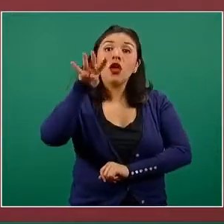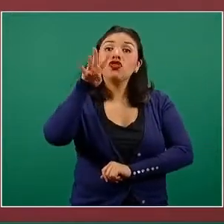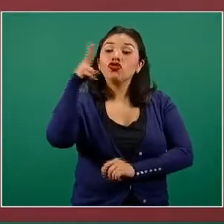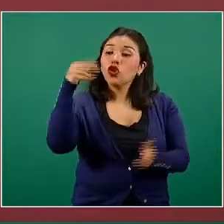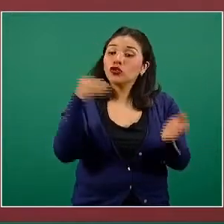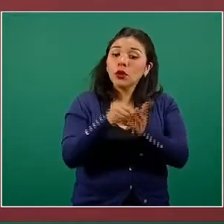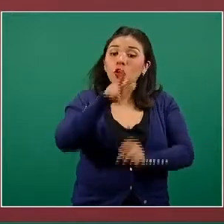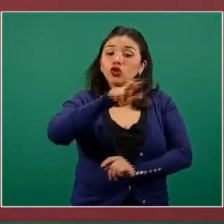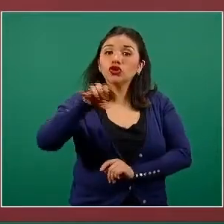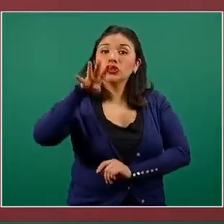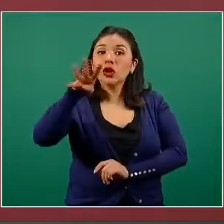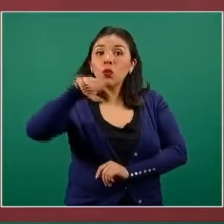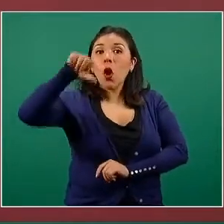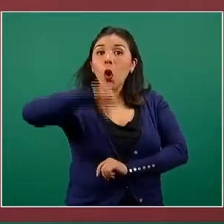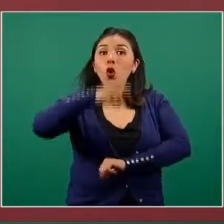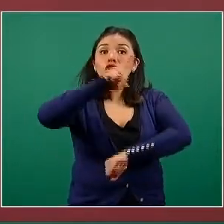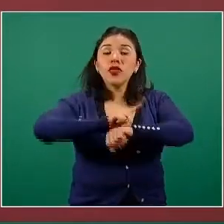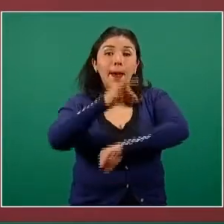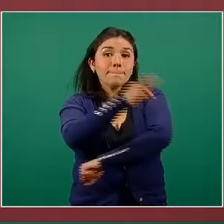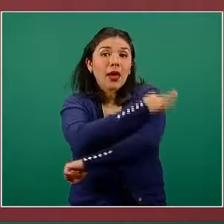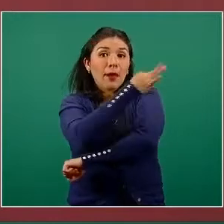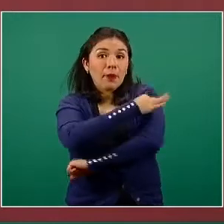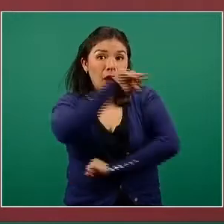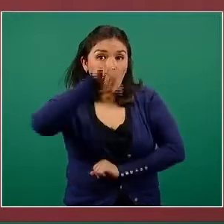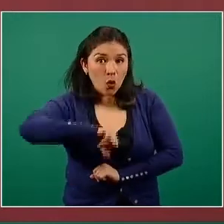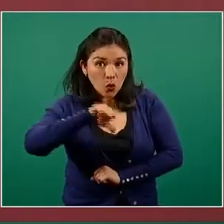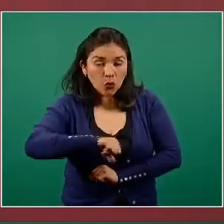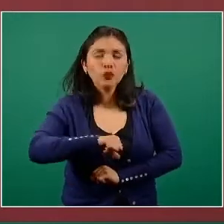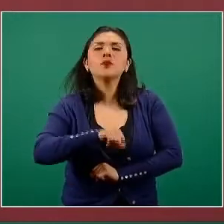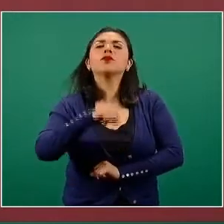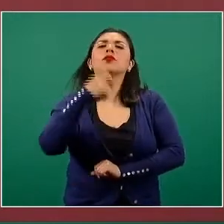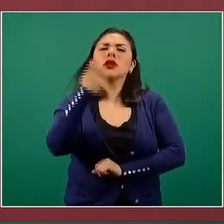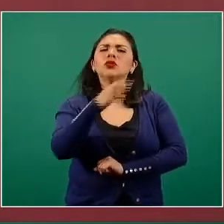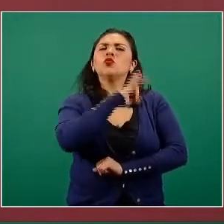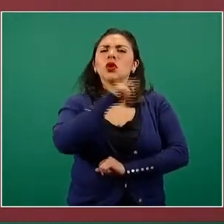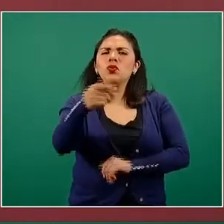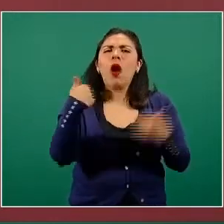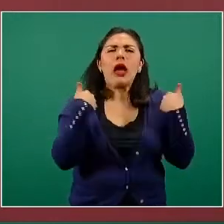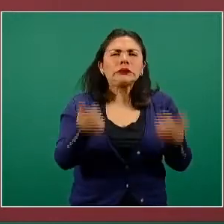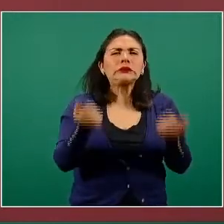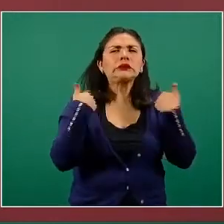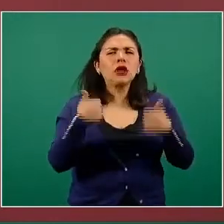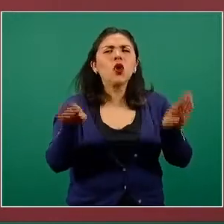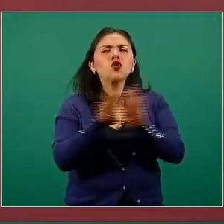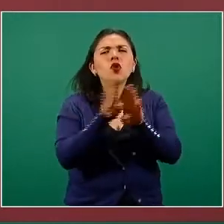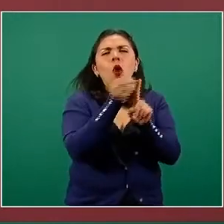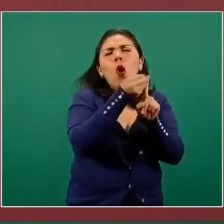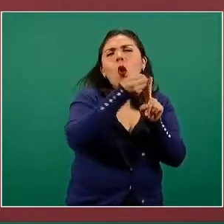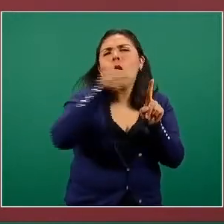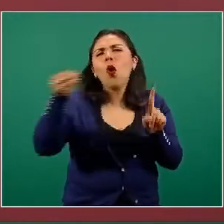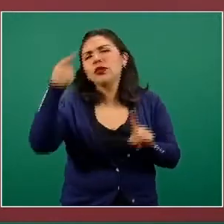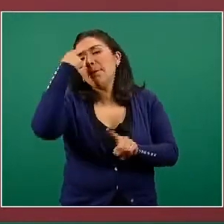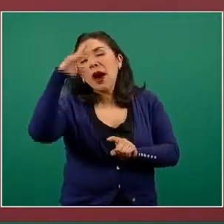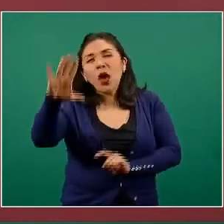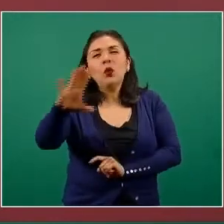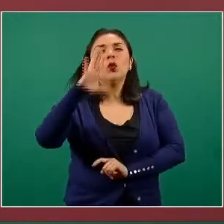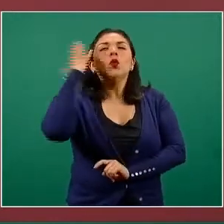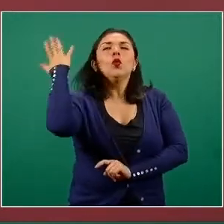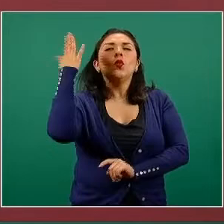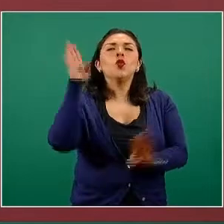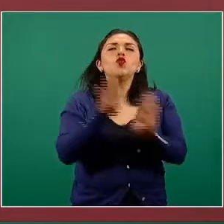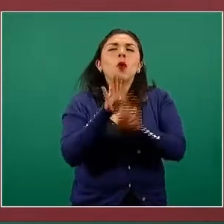2.819 es lo que se vacunó el día de hoy y ya se puede identificar con claridad un patrón de la velocidad